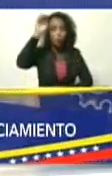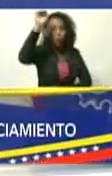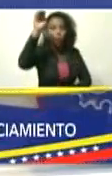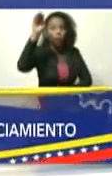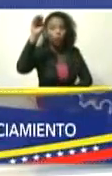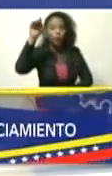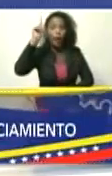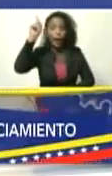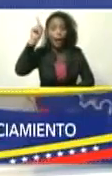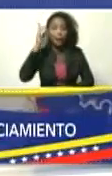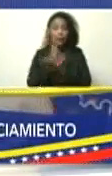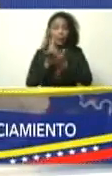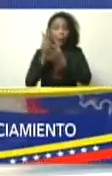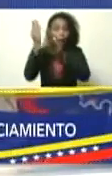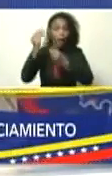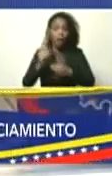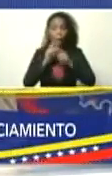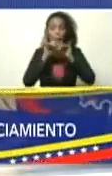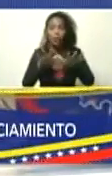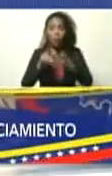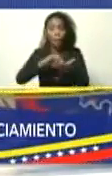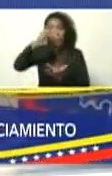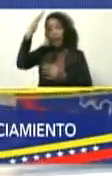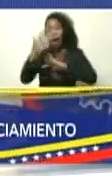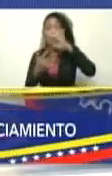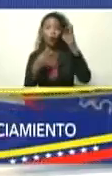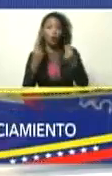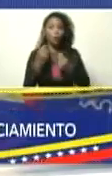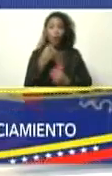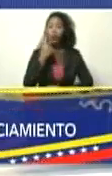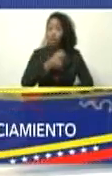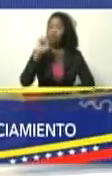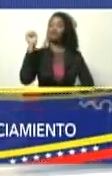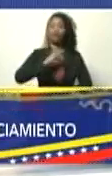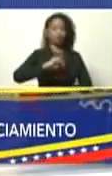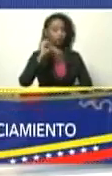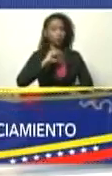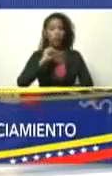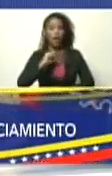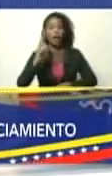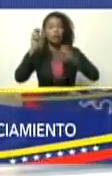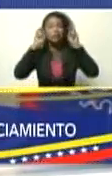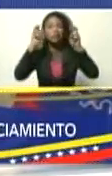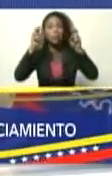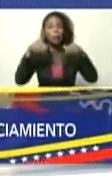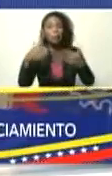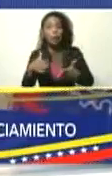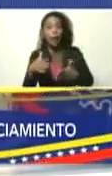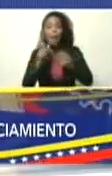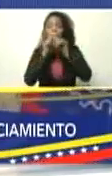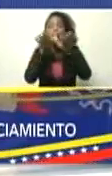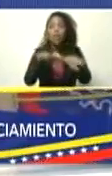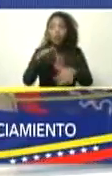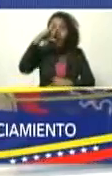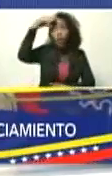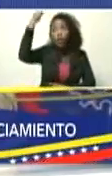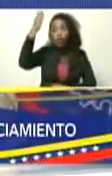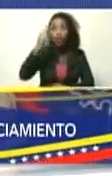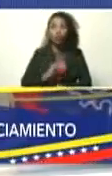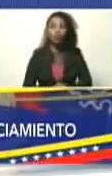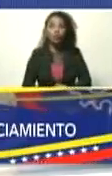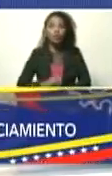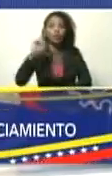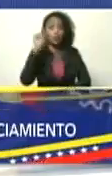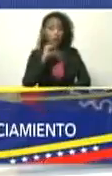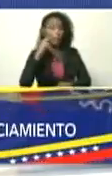sus bendiciones. Milagro económico, dicen, sí. Producto de las bendiciones de Dios, sí.